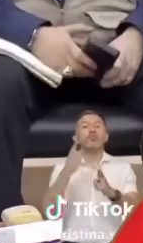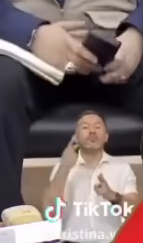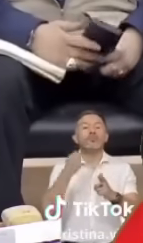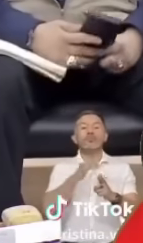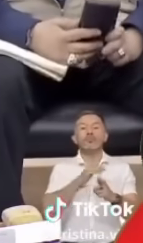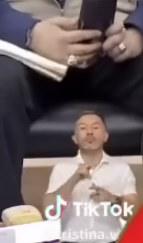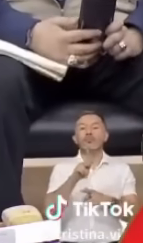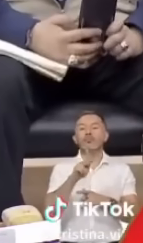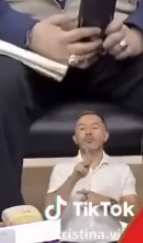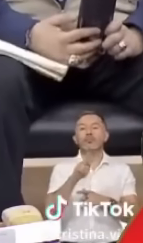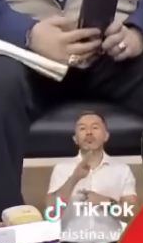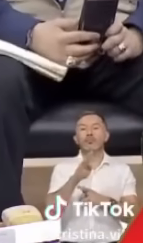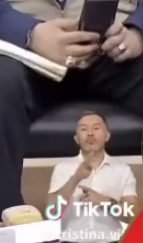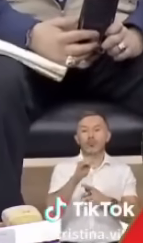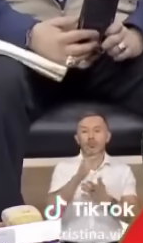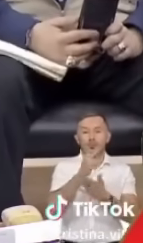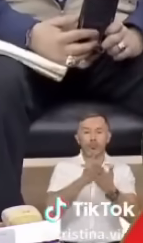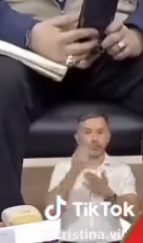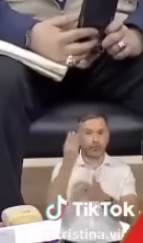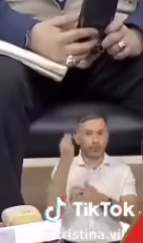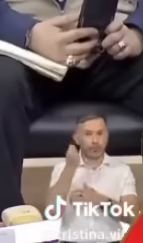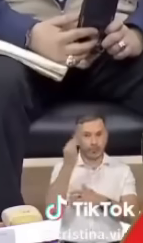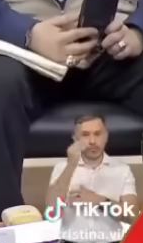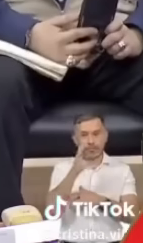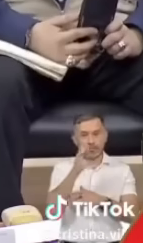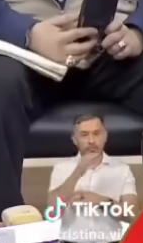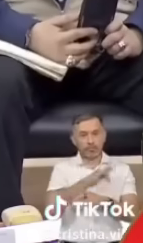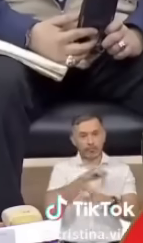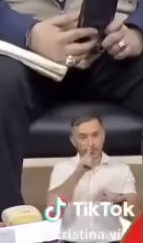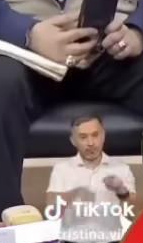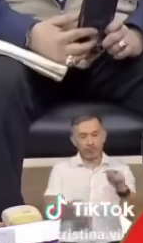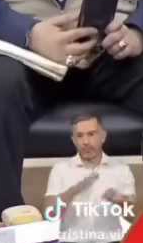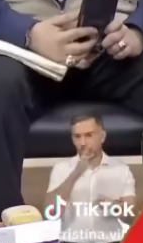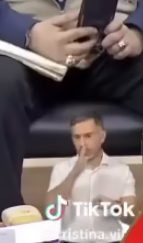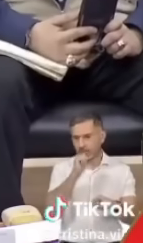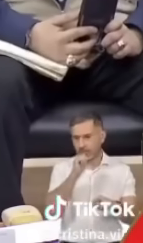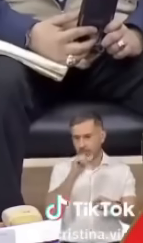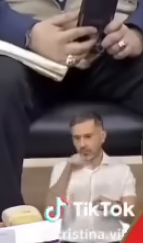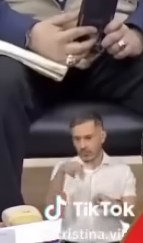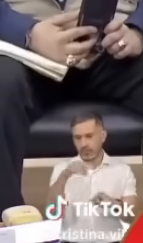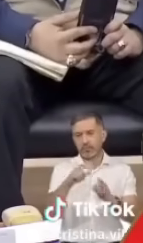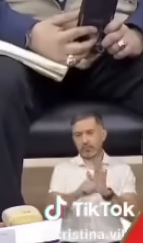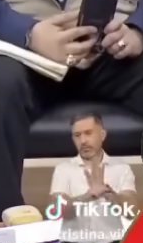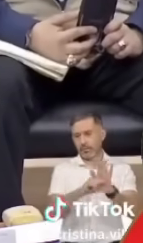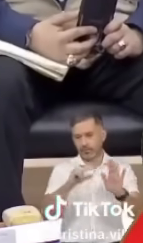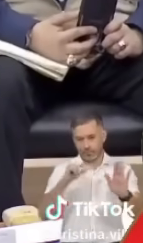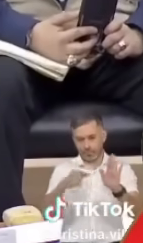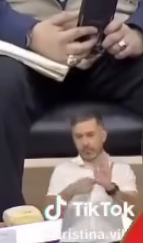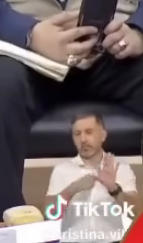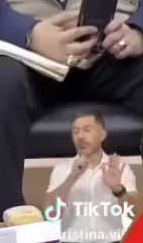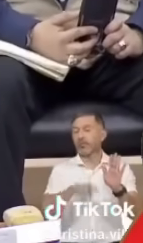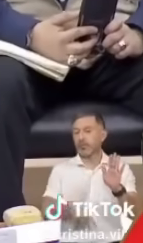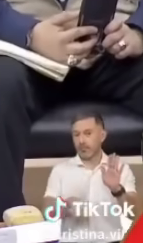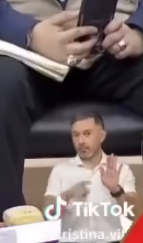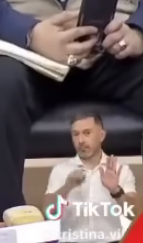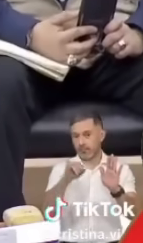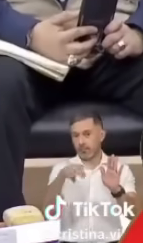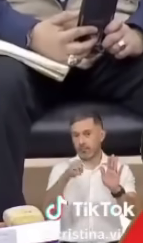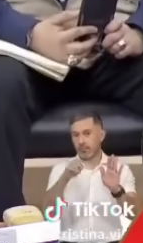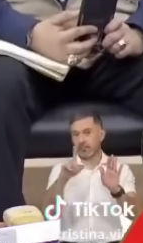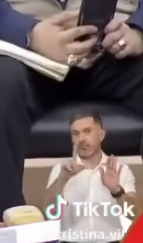INE y otra vez está eh utilizando el logotipo ilegalmente